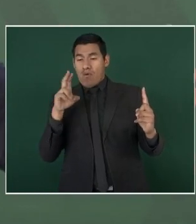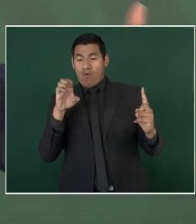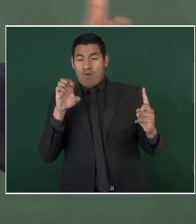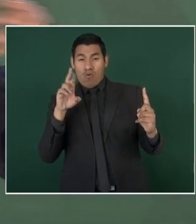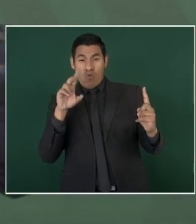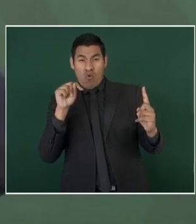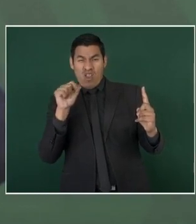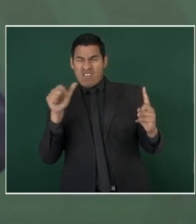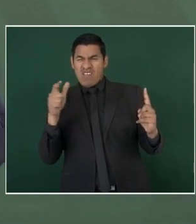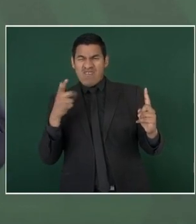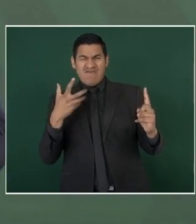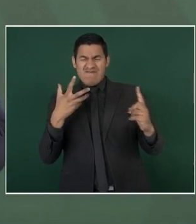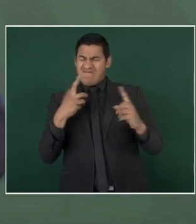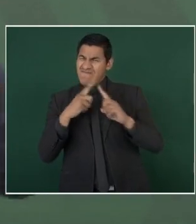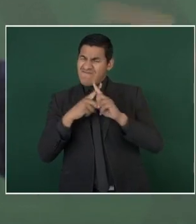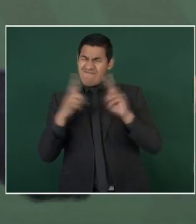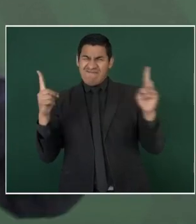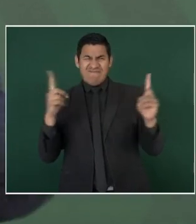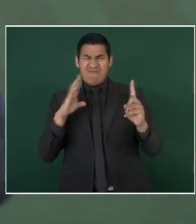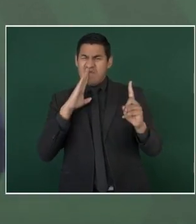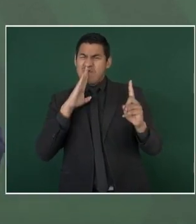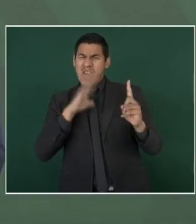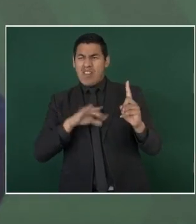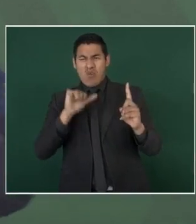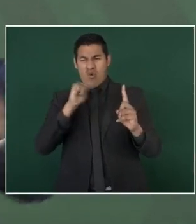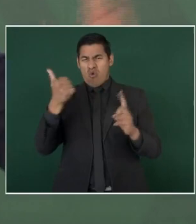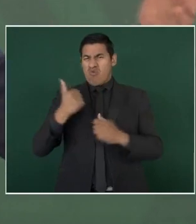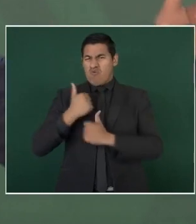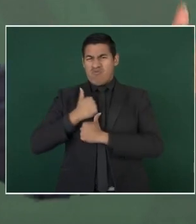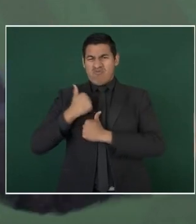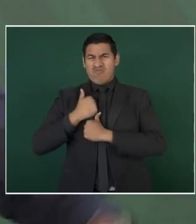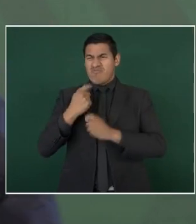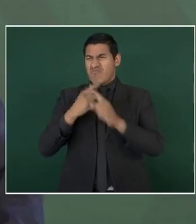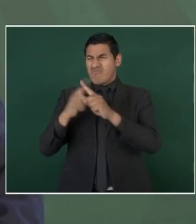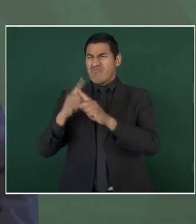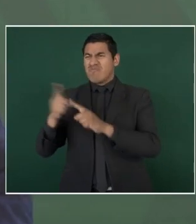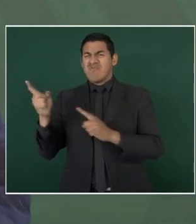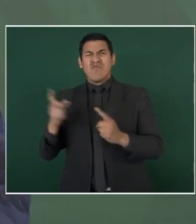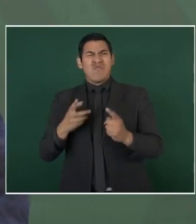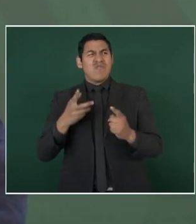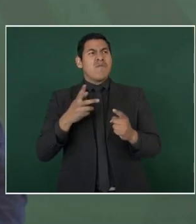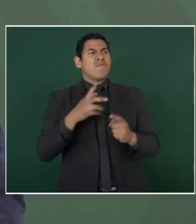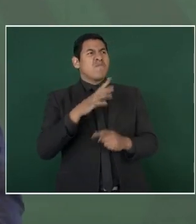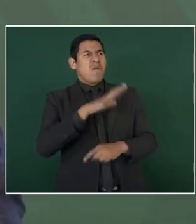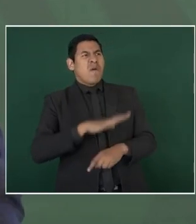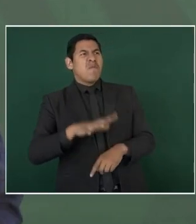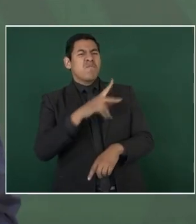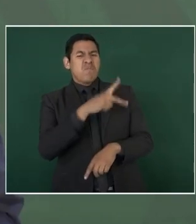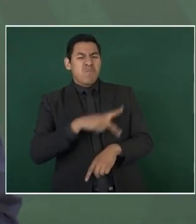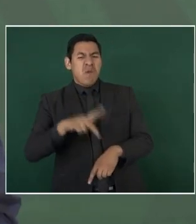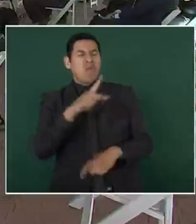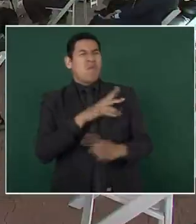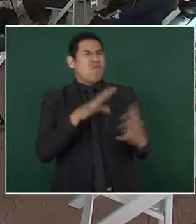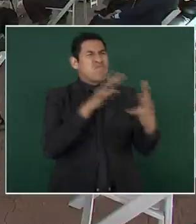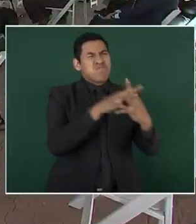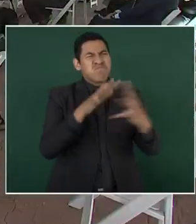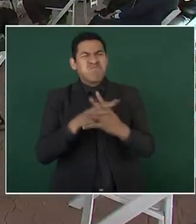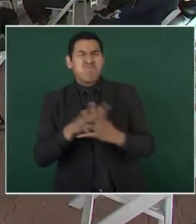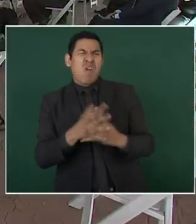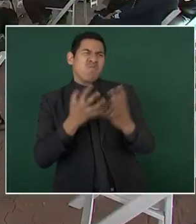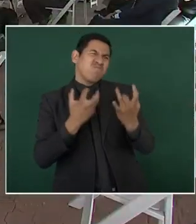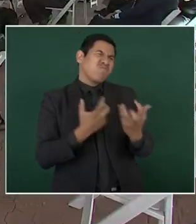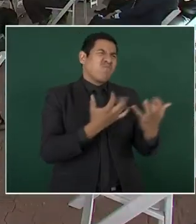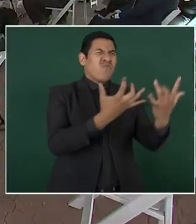ese entonces y otros generales que arrasaban los pueblos, quemaban los pueblos